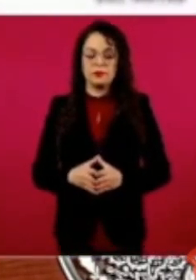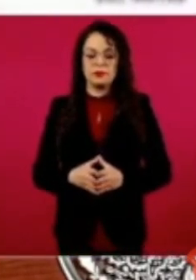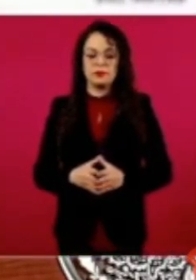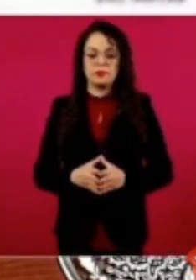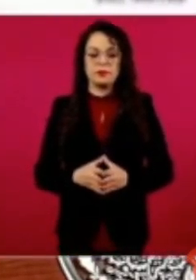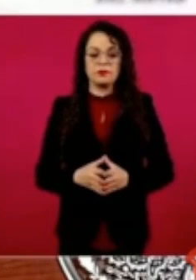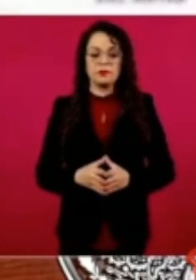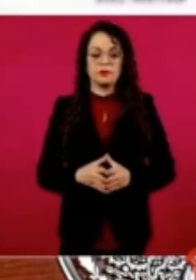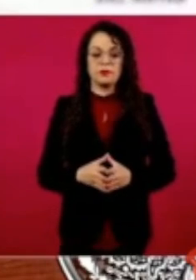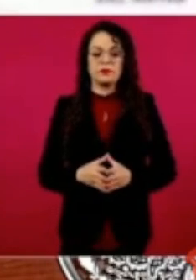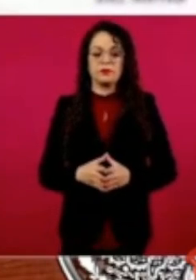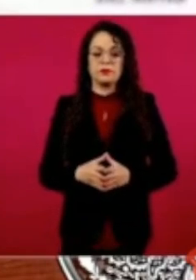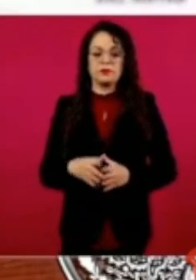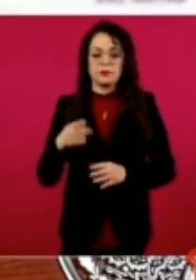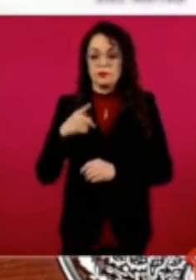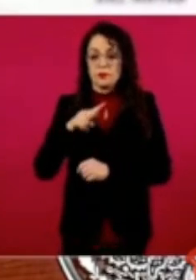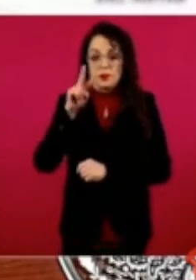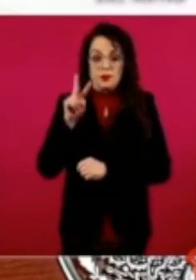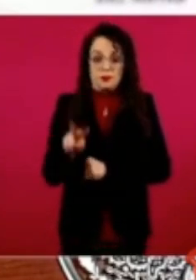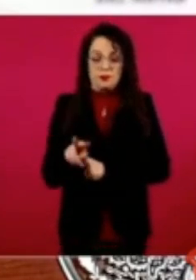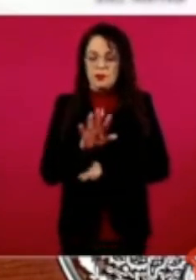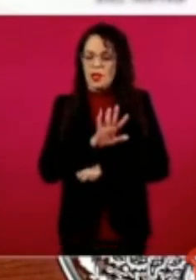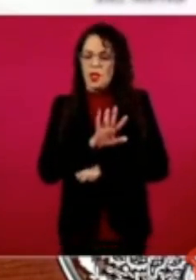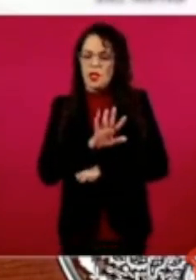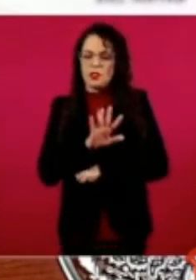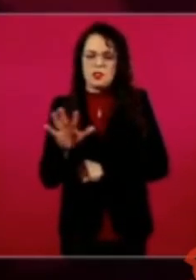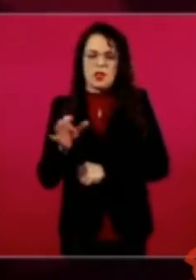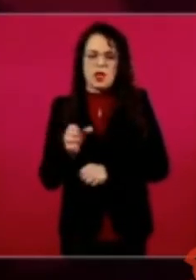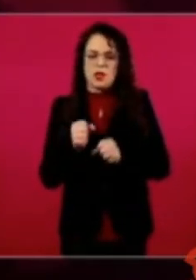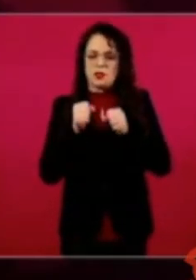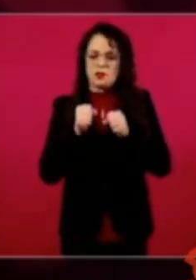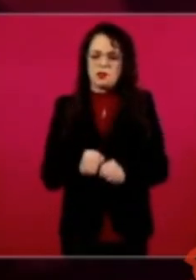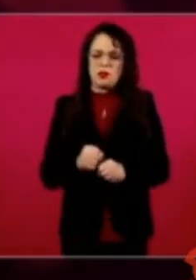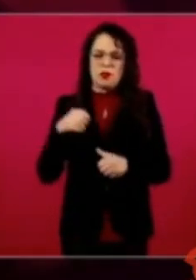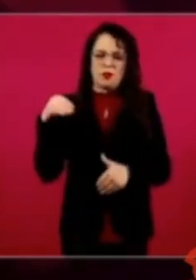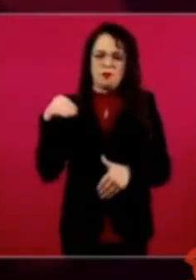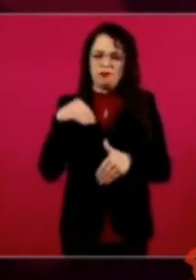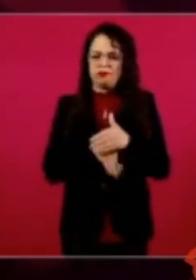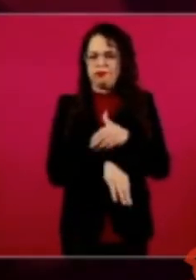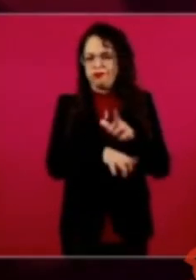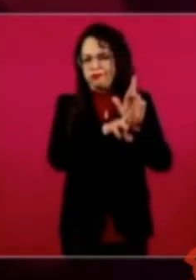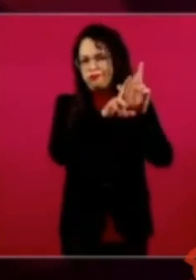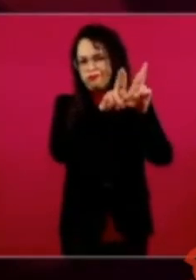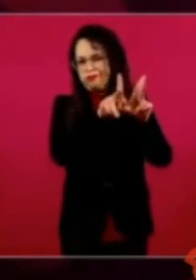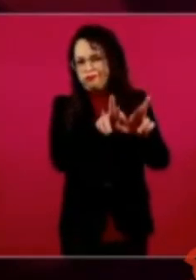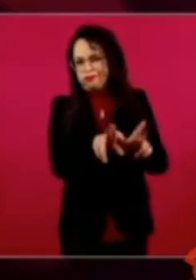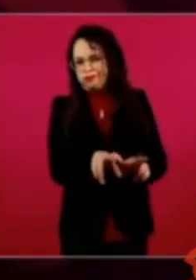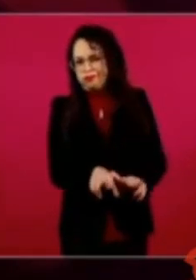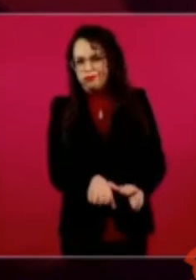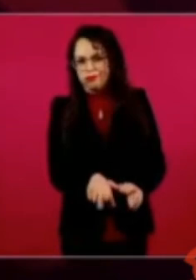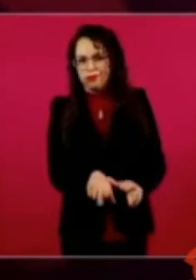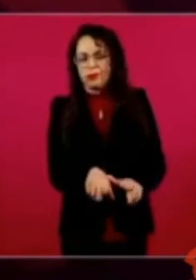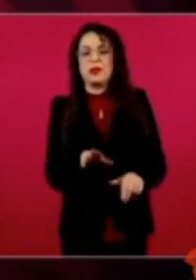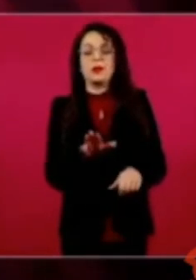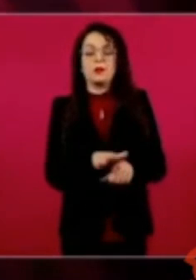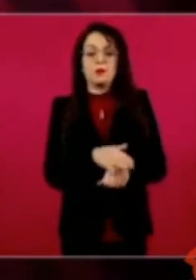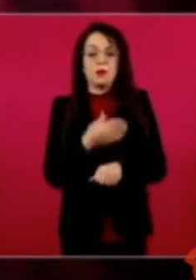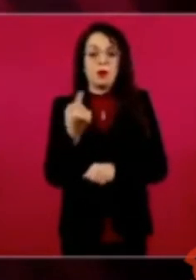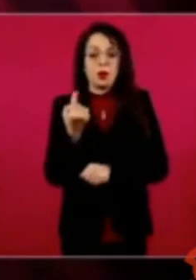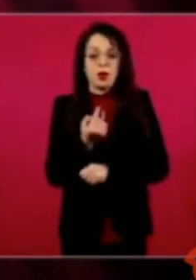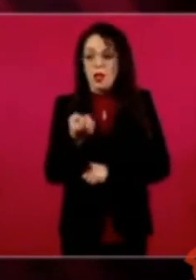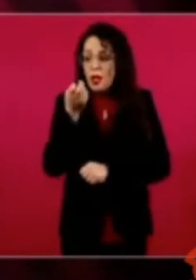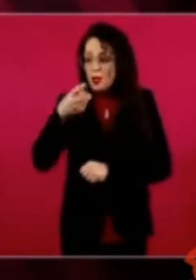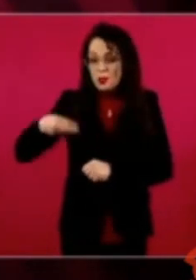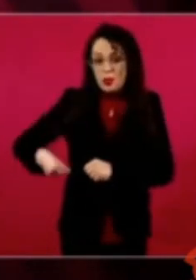descomposición y decadencia. Todo eso que estamos viendo, pues es parte de eso. Pero él fue el creador